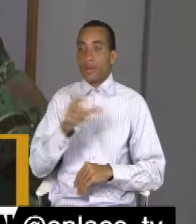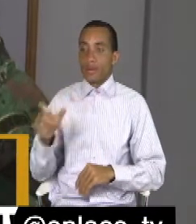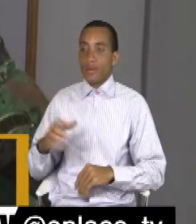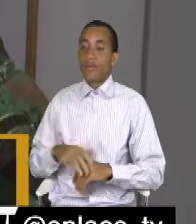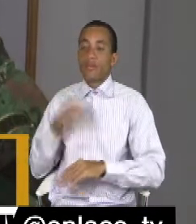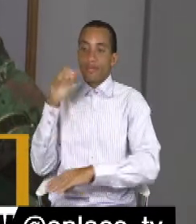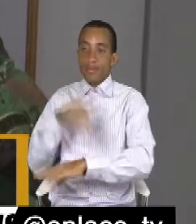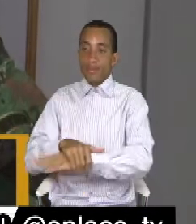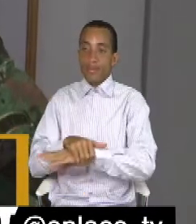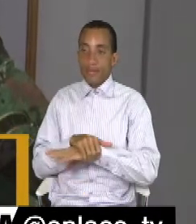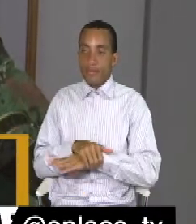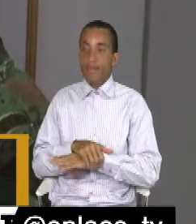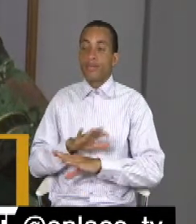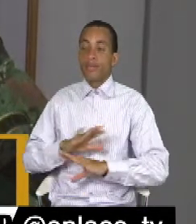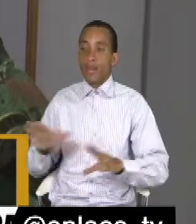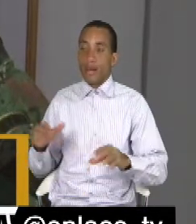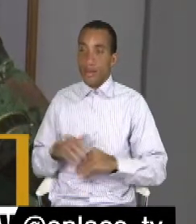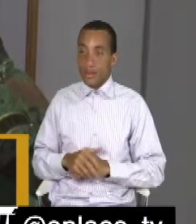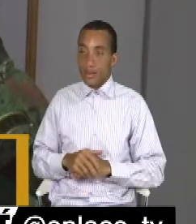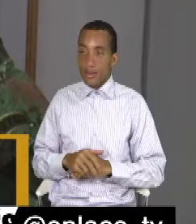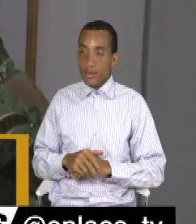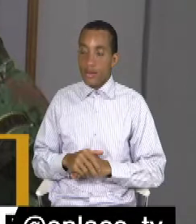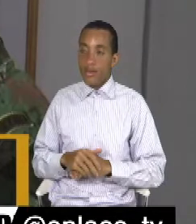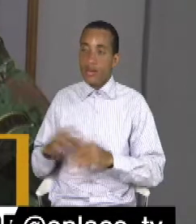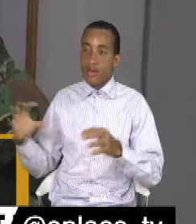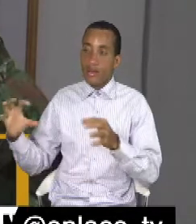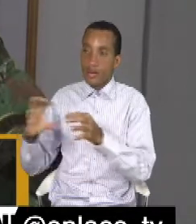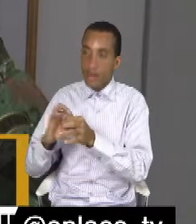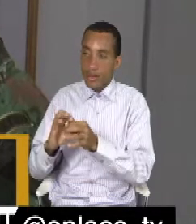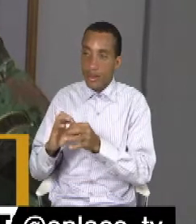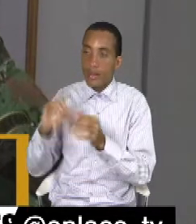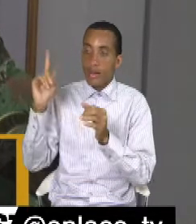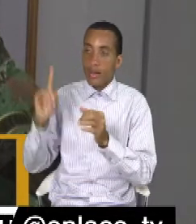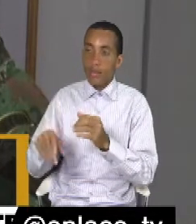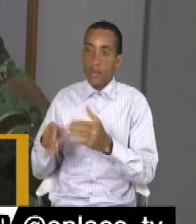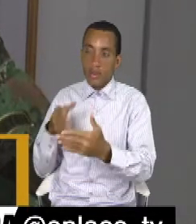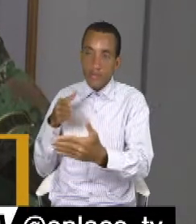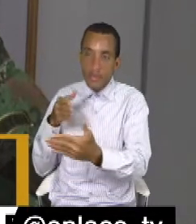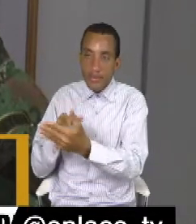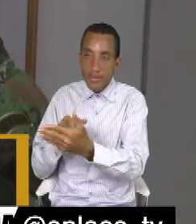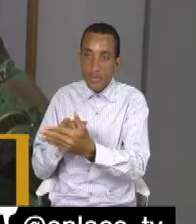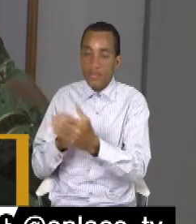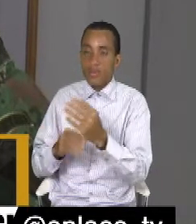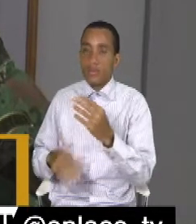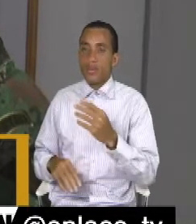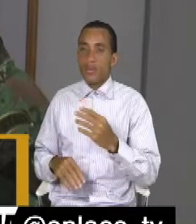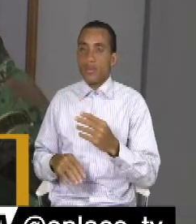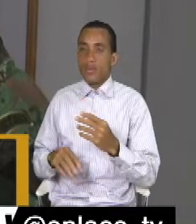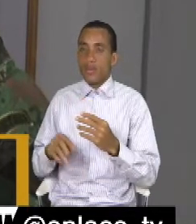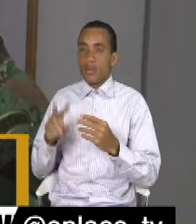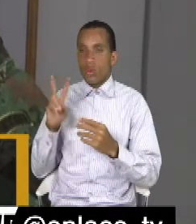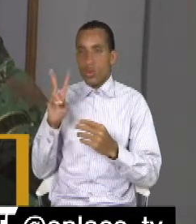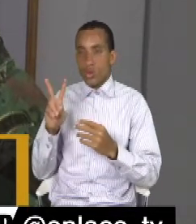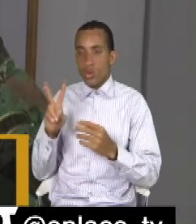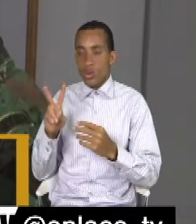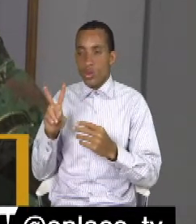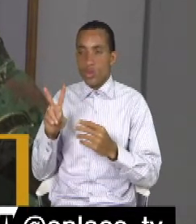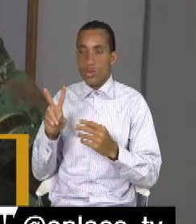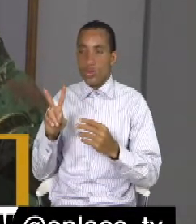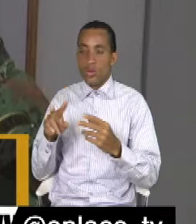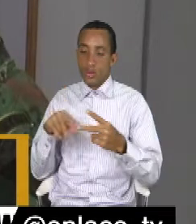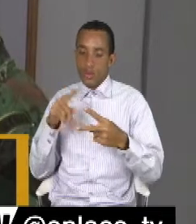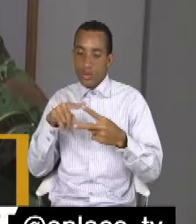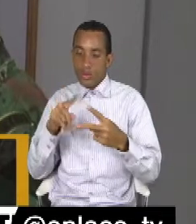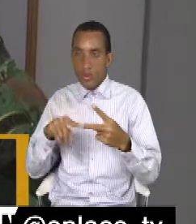pues tienen red y nexos con estas 2 personas que atentaron con estos 2 auxiliares de la policía.